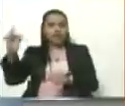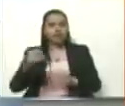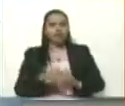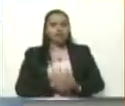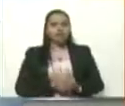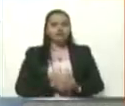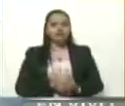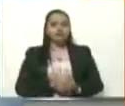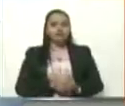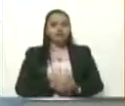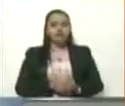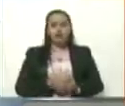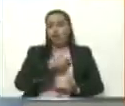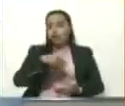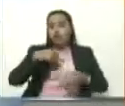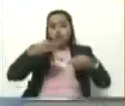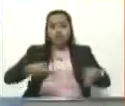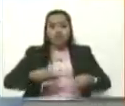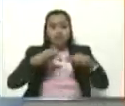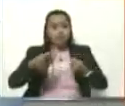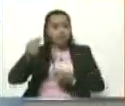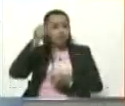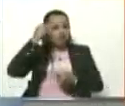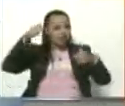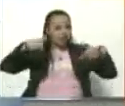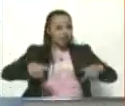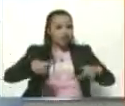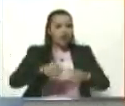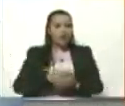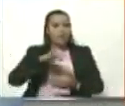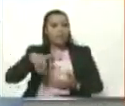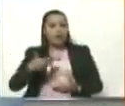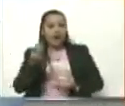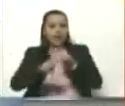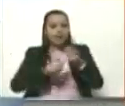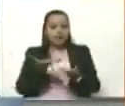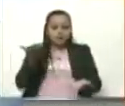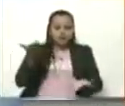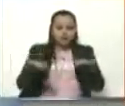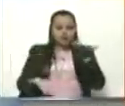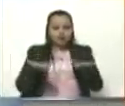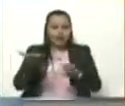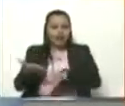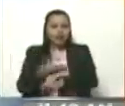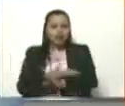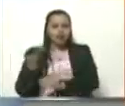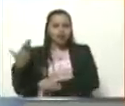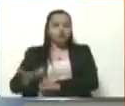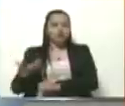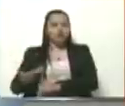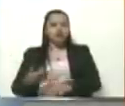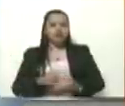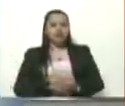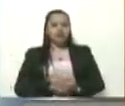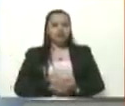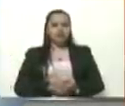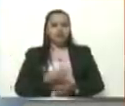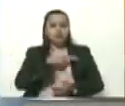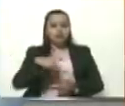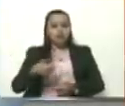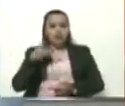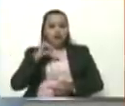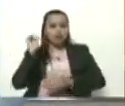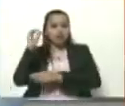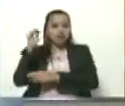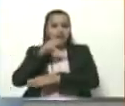siempre nos va a servir esta fecha para rendir un balance temprano importante nosotros estuvimos en la